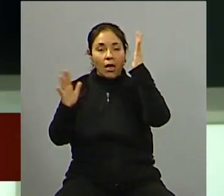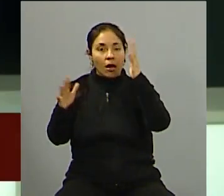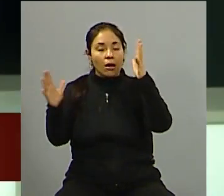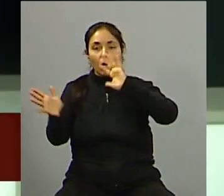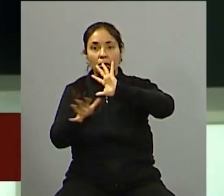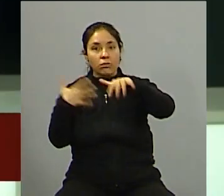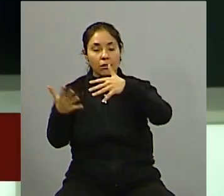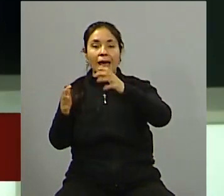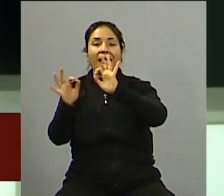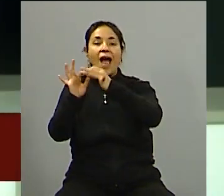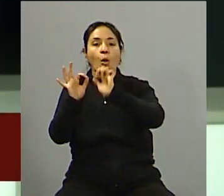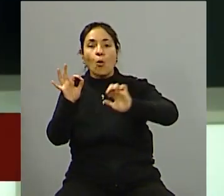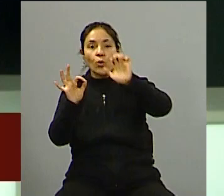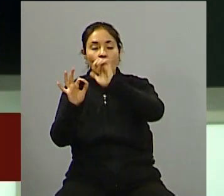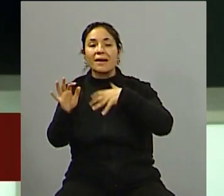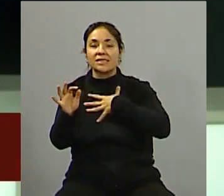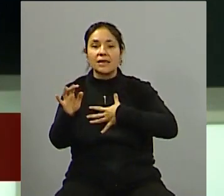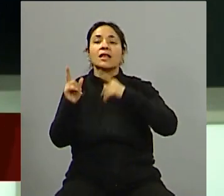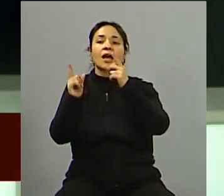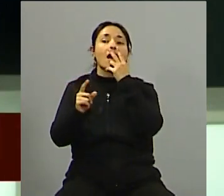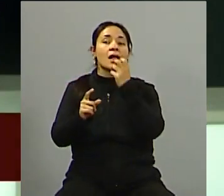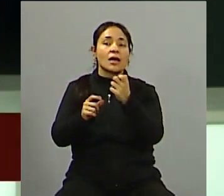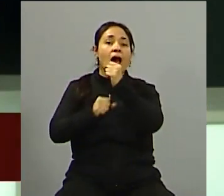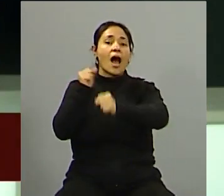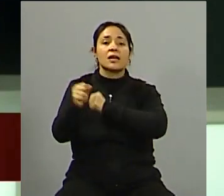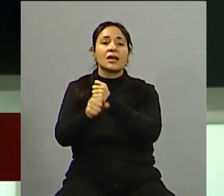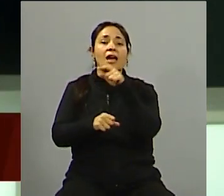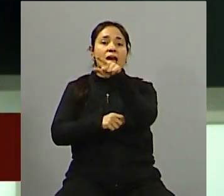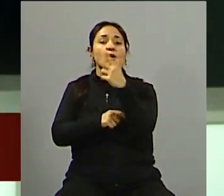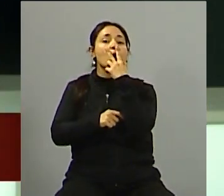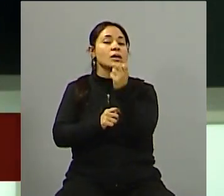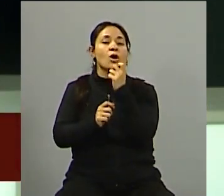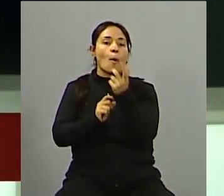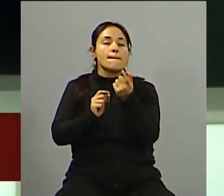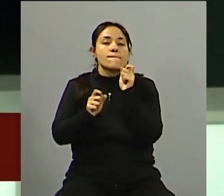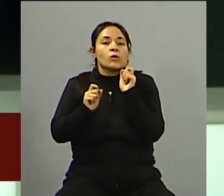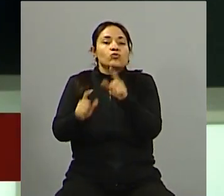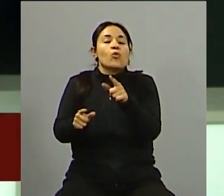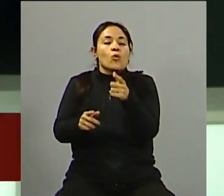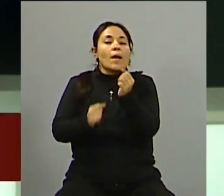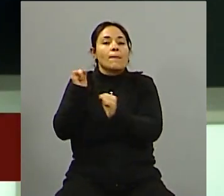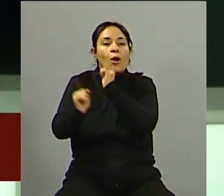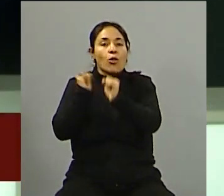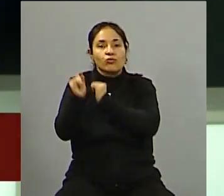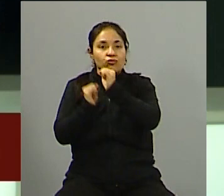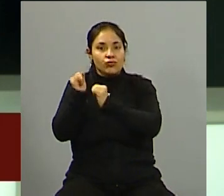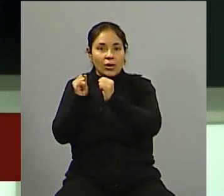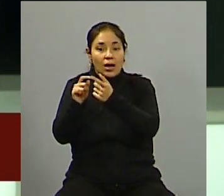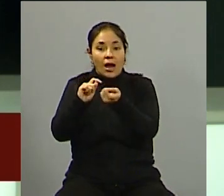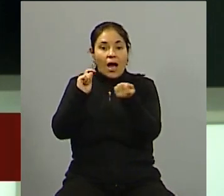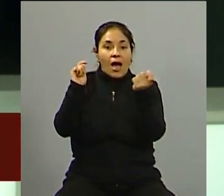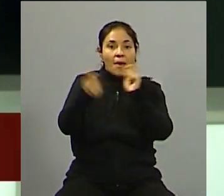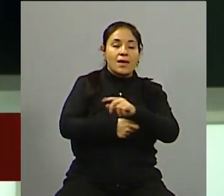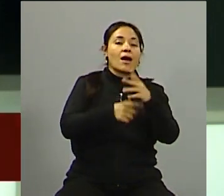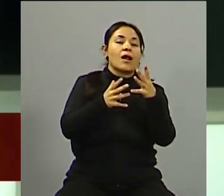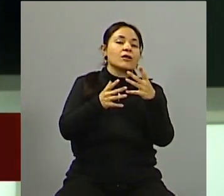sintiendo Europa y lo va a sentir sobre todo el tema de la energía hasta que ellos hagan su transición energética, ¿sí? Hacia lo que son las fuentes renovables, pero la realidad es